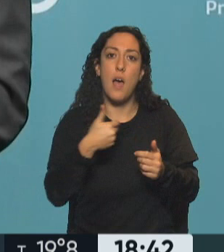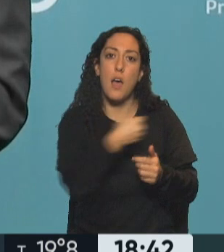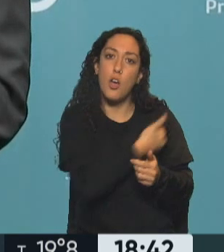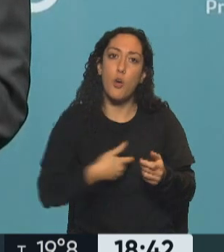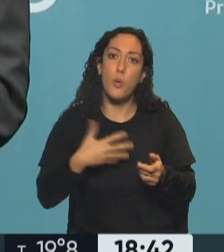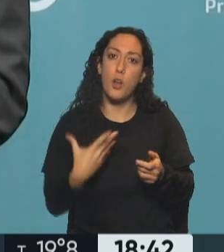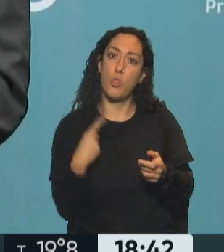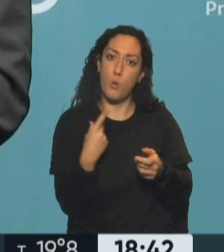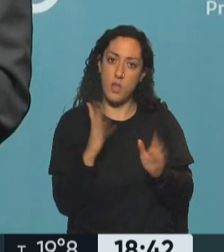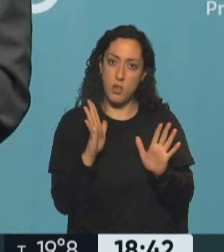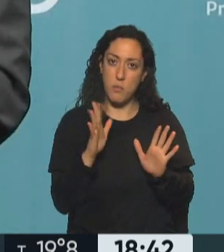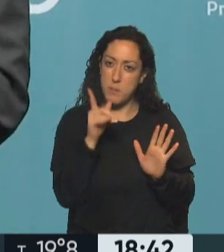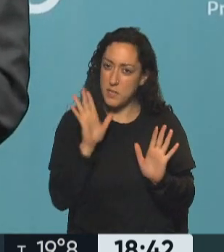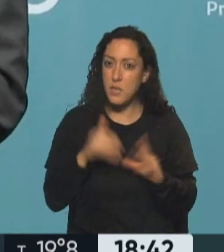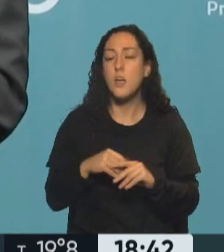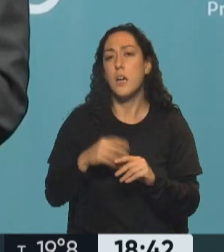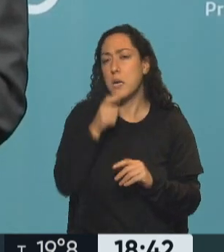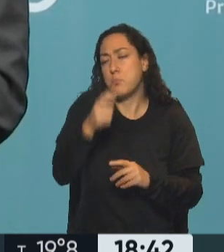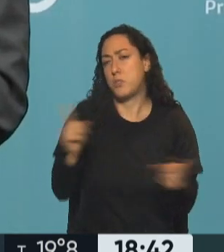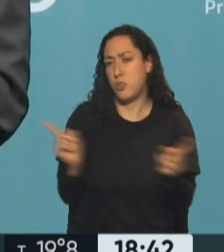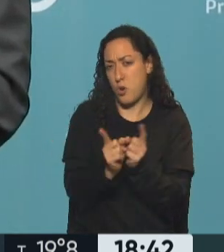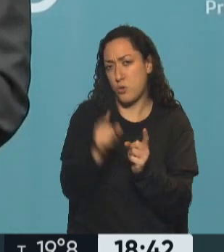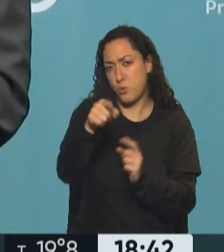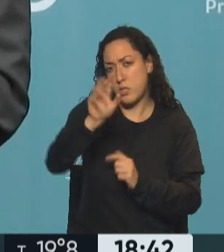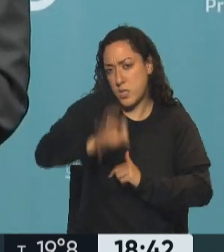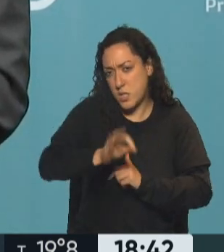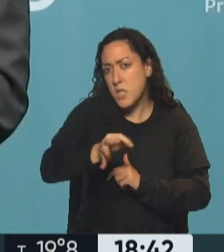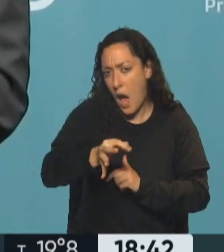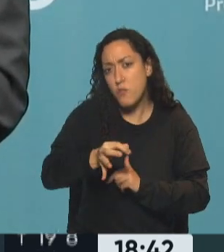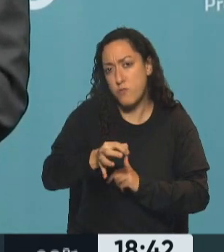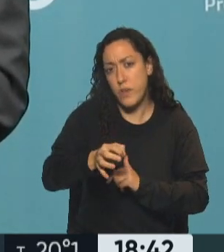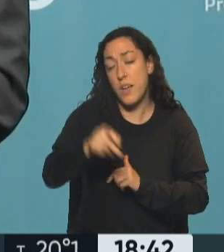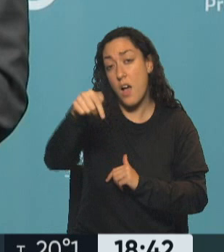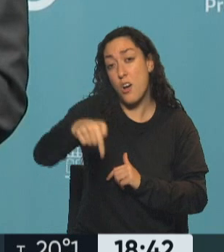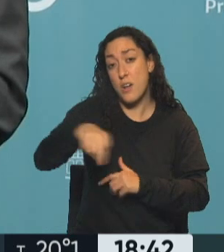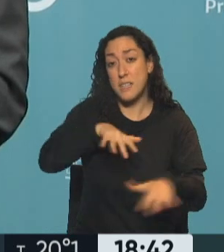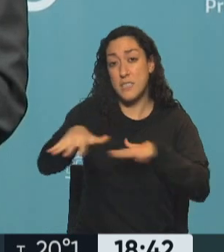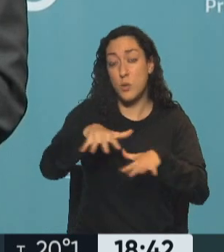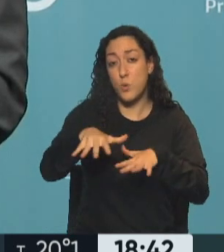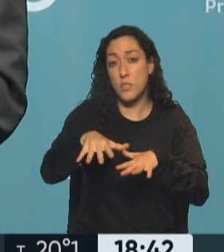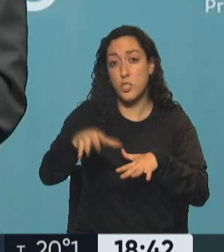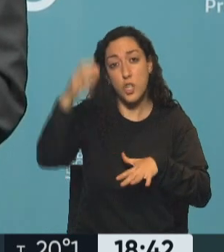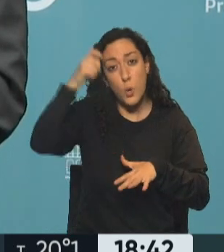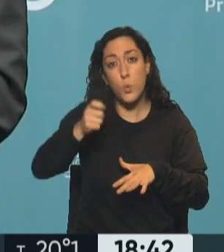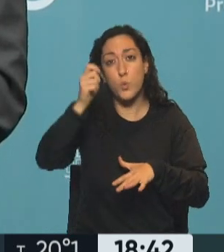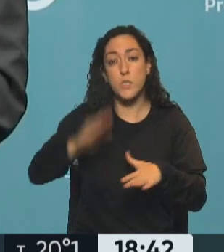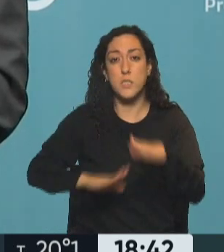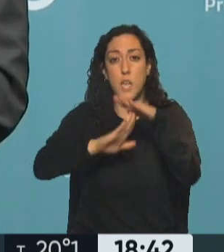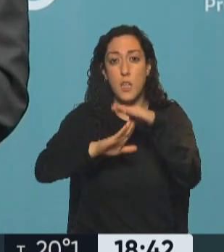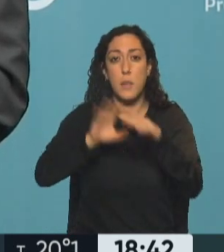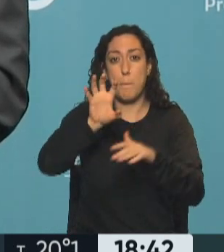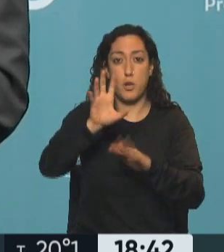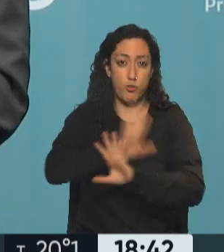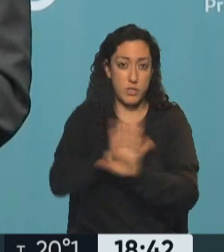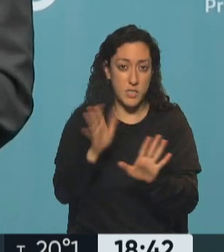con la respuesta. Usted conoce muy bien que estamos en una instancia donde la Corte Suprema de Justicia de la provincia ha